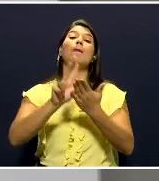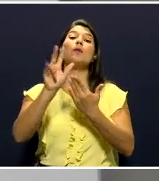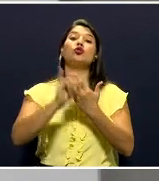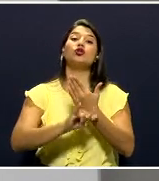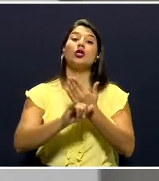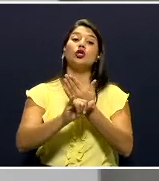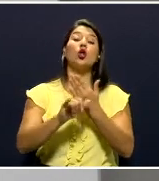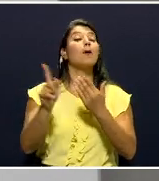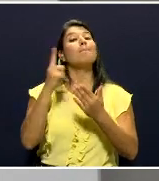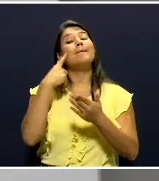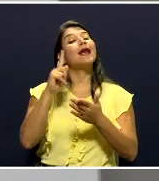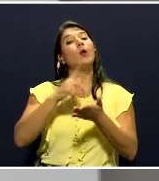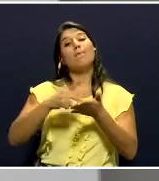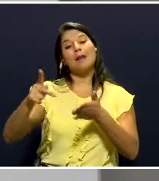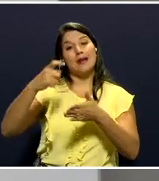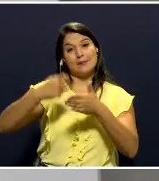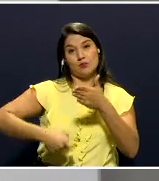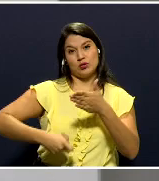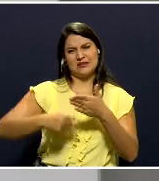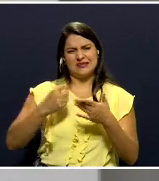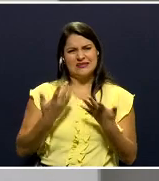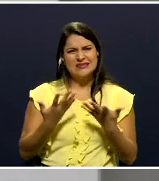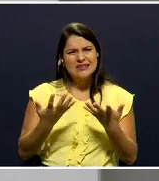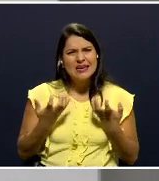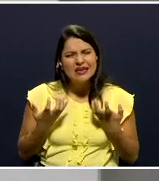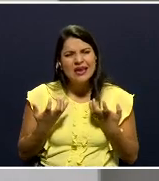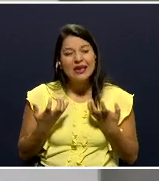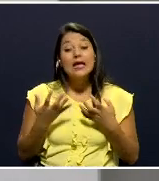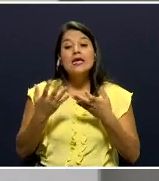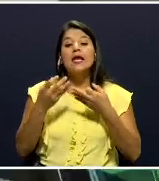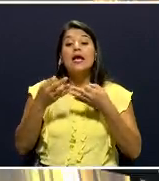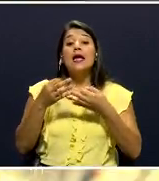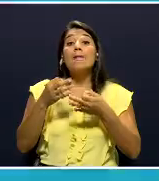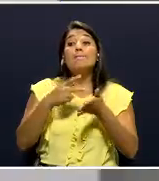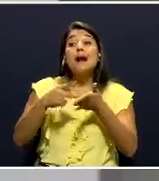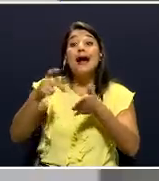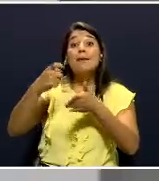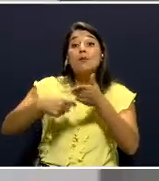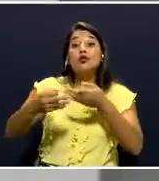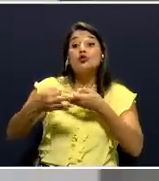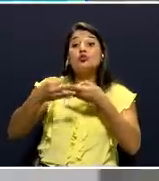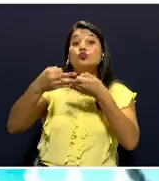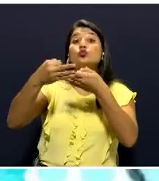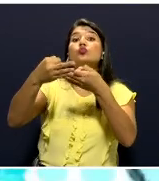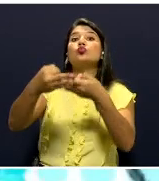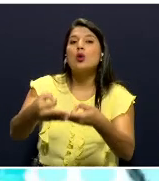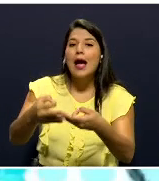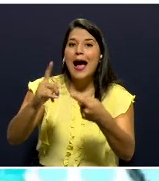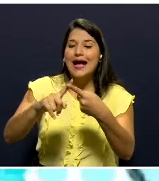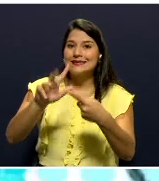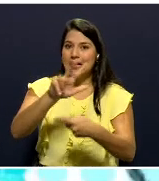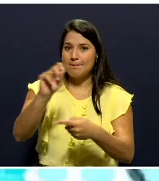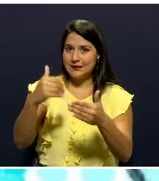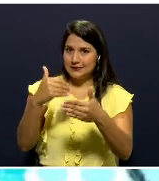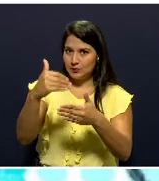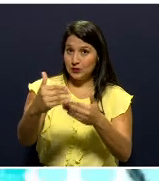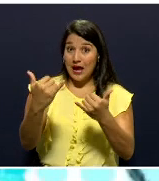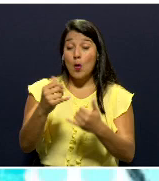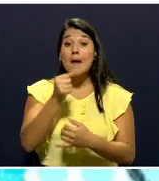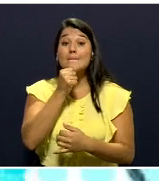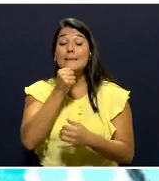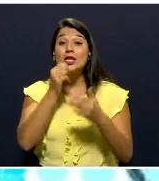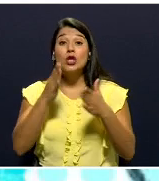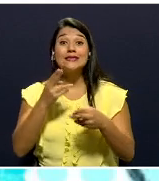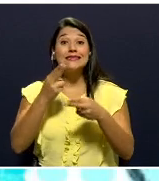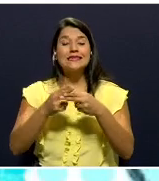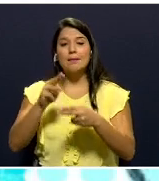fiscal que busca posponer el pago de impuestos por 3 meses. La periodista Melanie Corrales está en